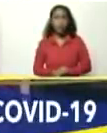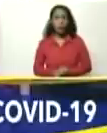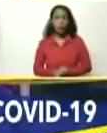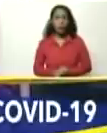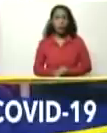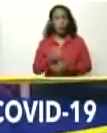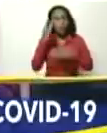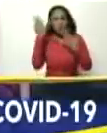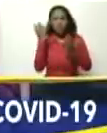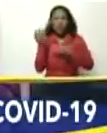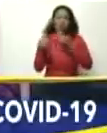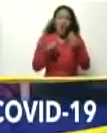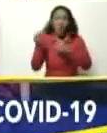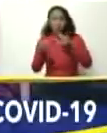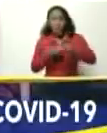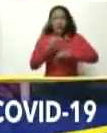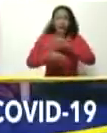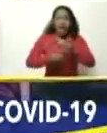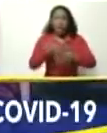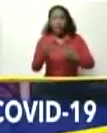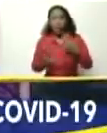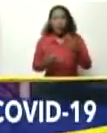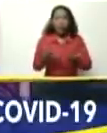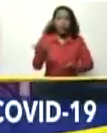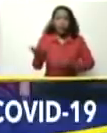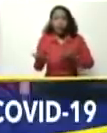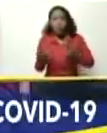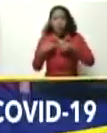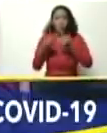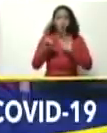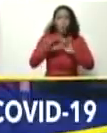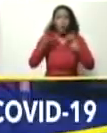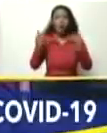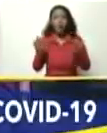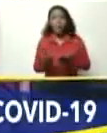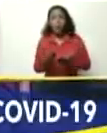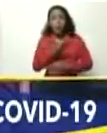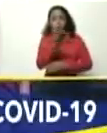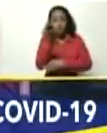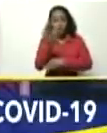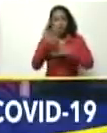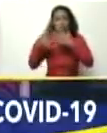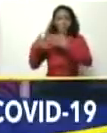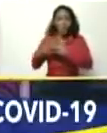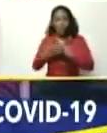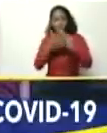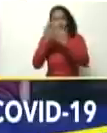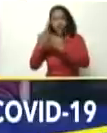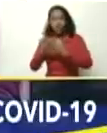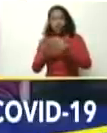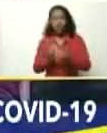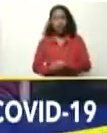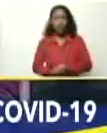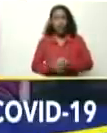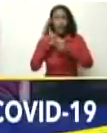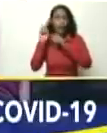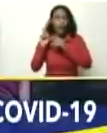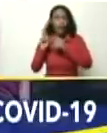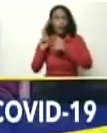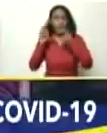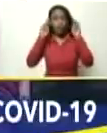no sé cómo ha sido el caso de otras pandemias, ustedes la han estudiado. En este